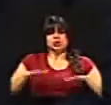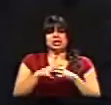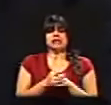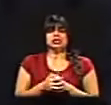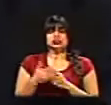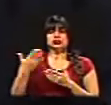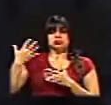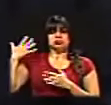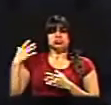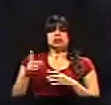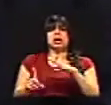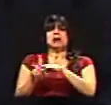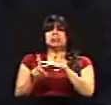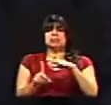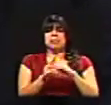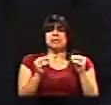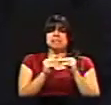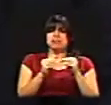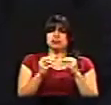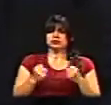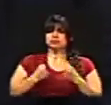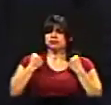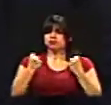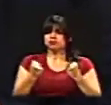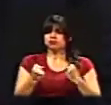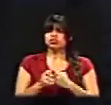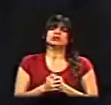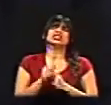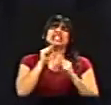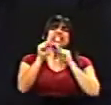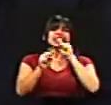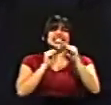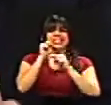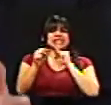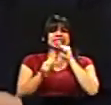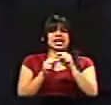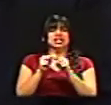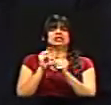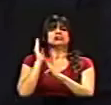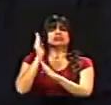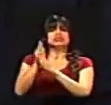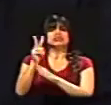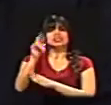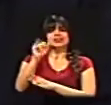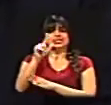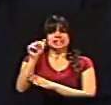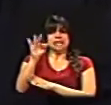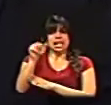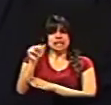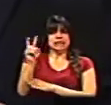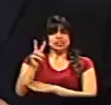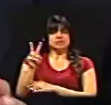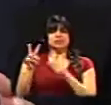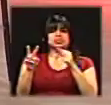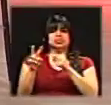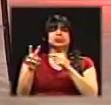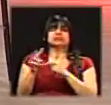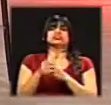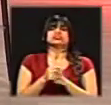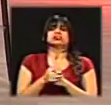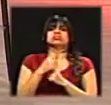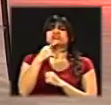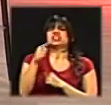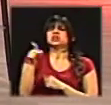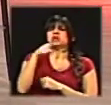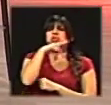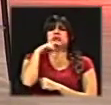últimamente ha comenzado a salir con más fuerza las críticas hacia Villalta, en el sentido de que